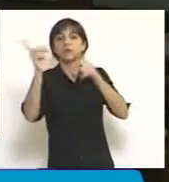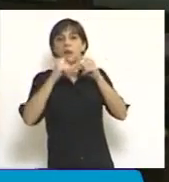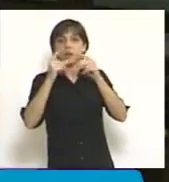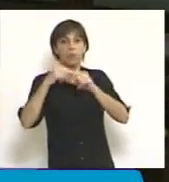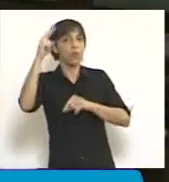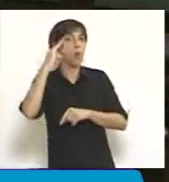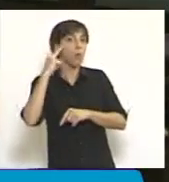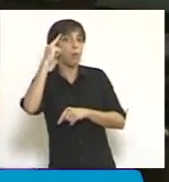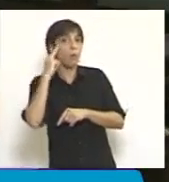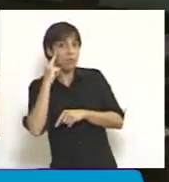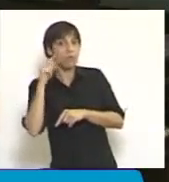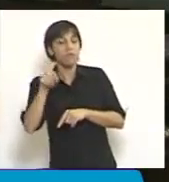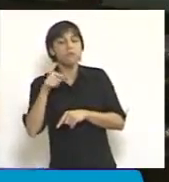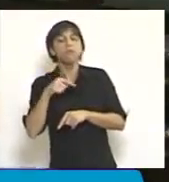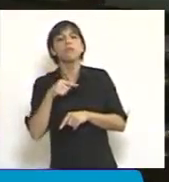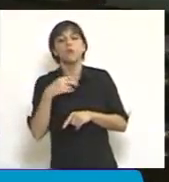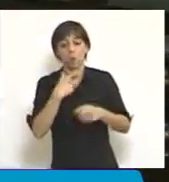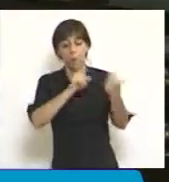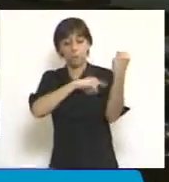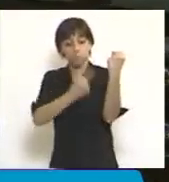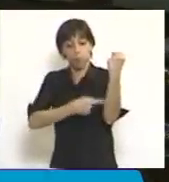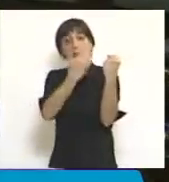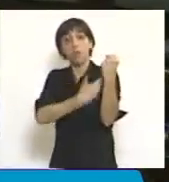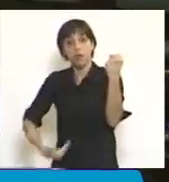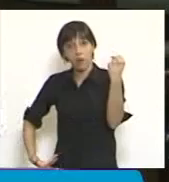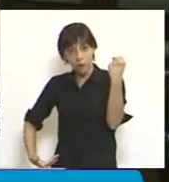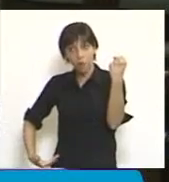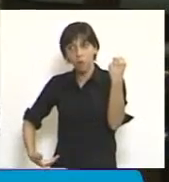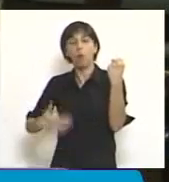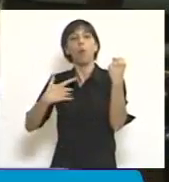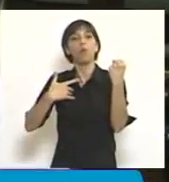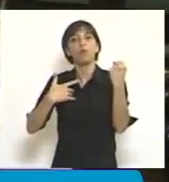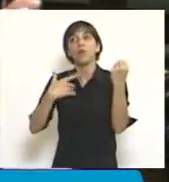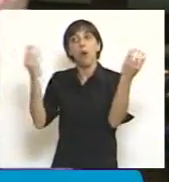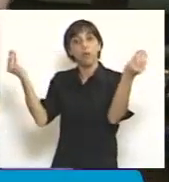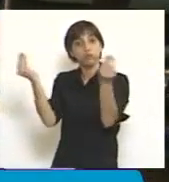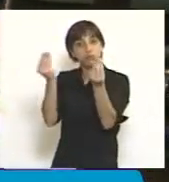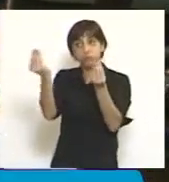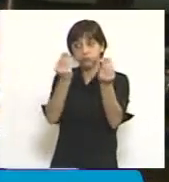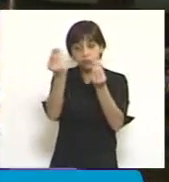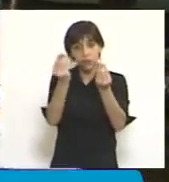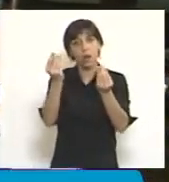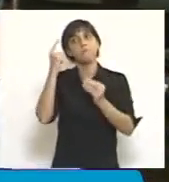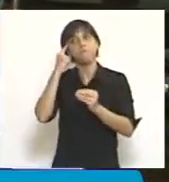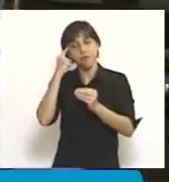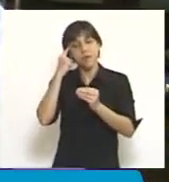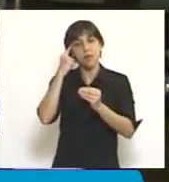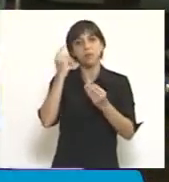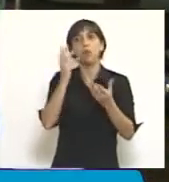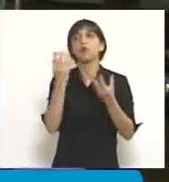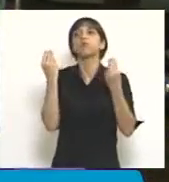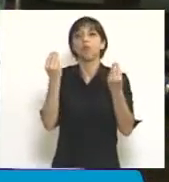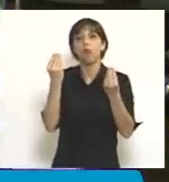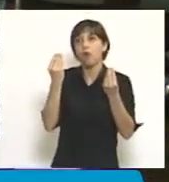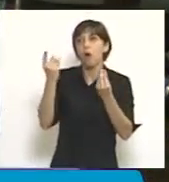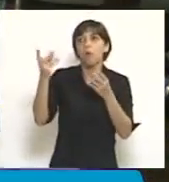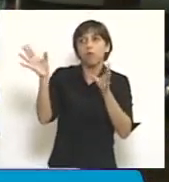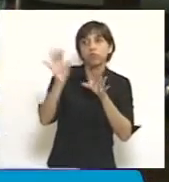seleccionar candidatos y emitir propuestas mediante ternas para la designación de los magistrados. Mientras